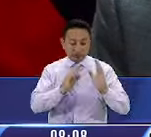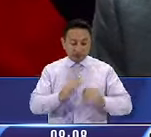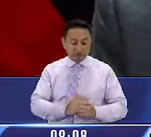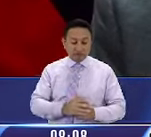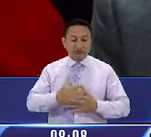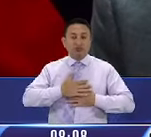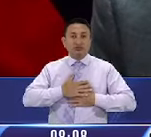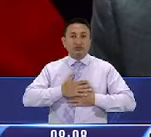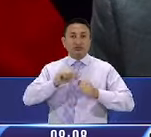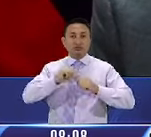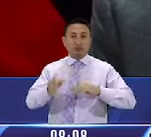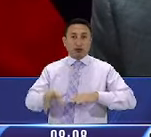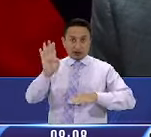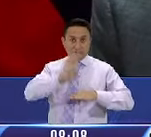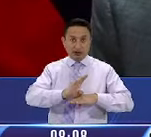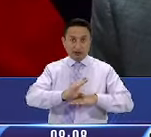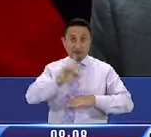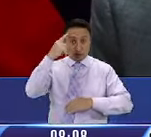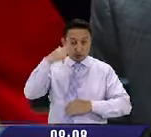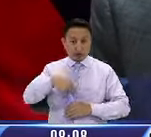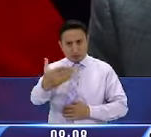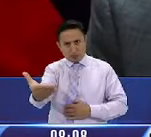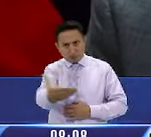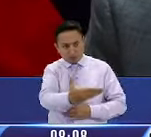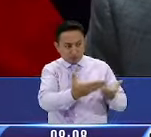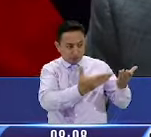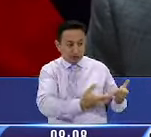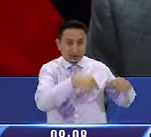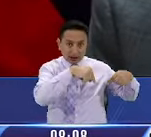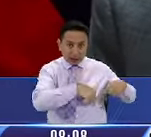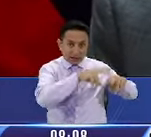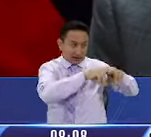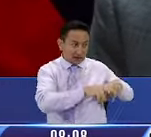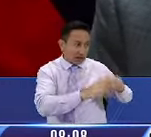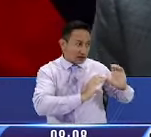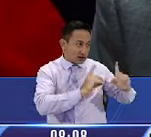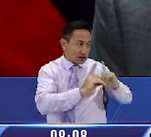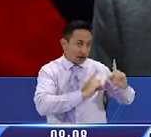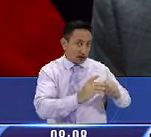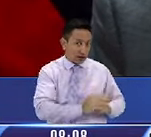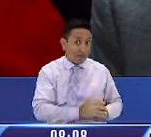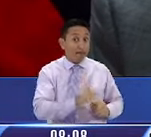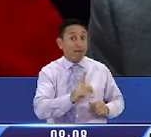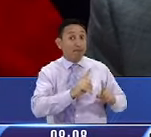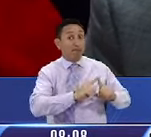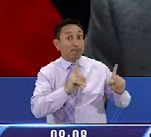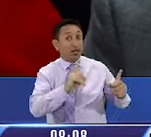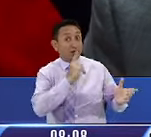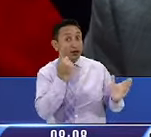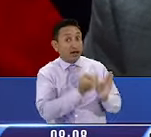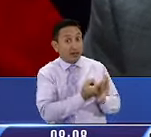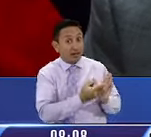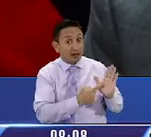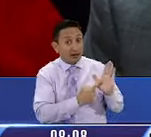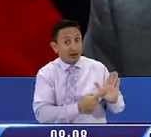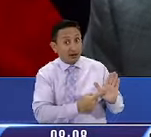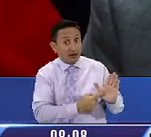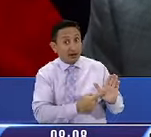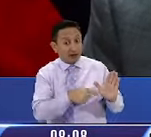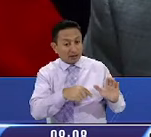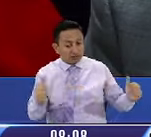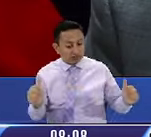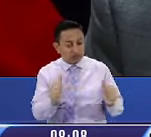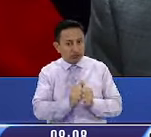extiendo como Asamblea Nacional la mano al gobierno para que venga a dialogar, para que venga a dialogar con la verdad y